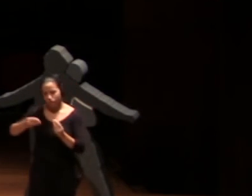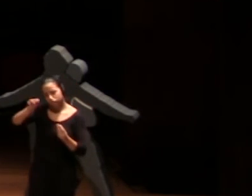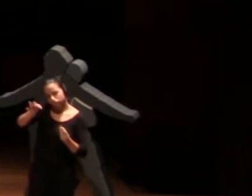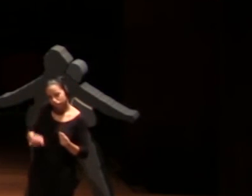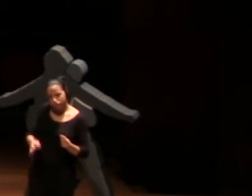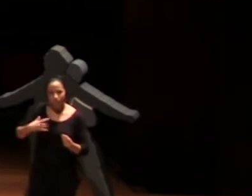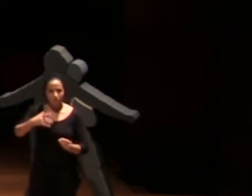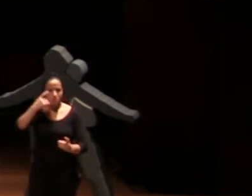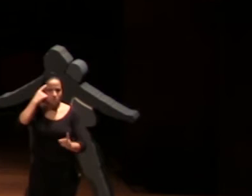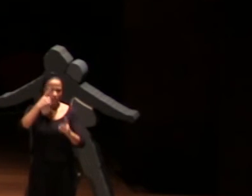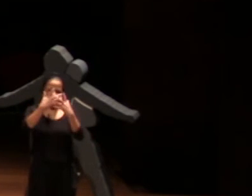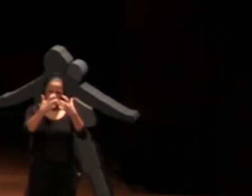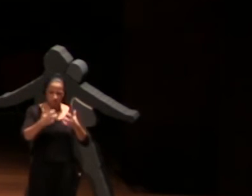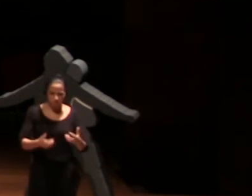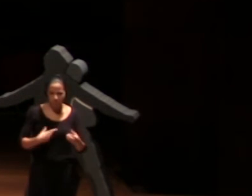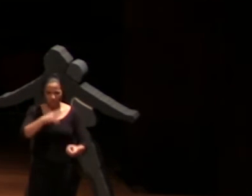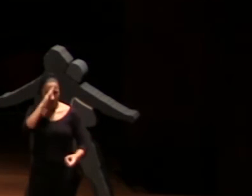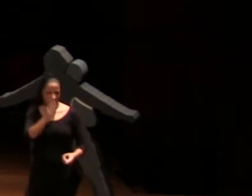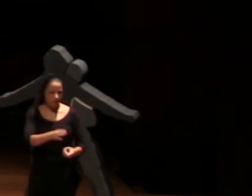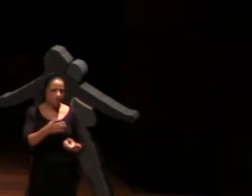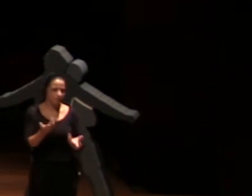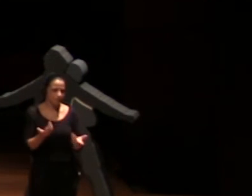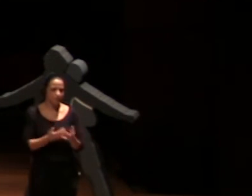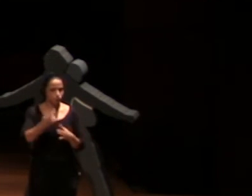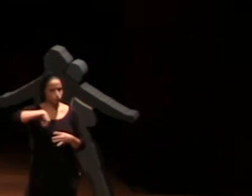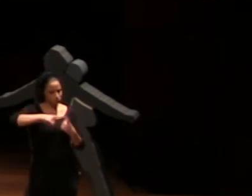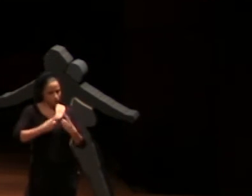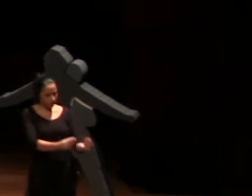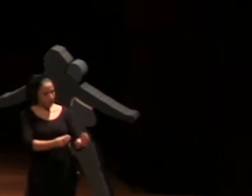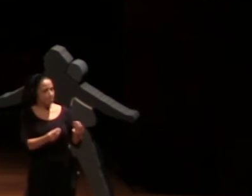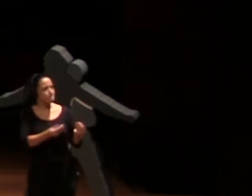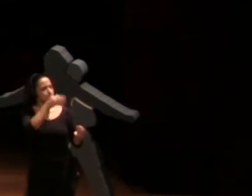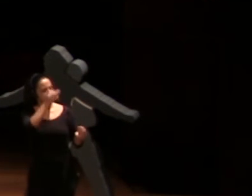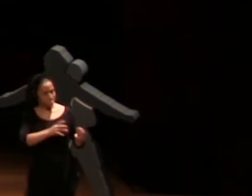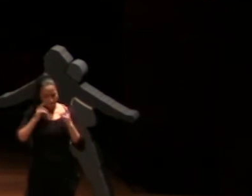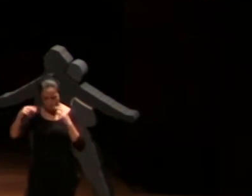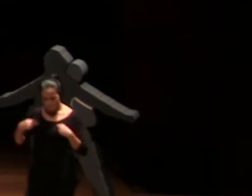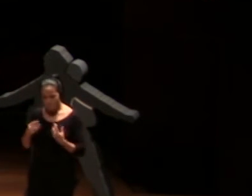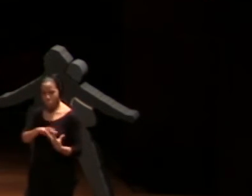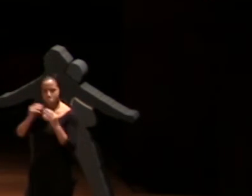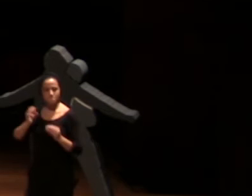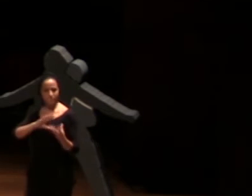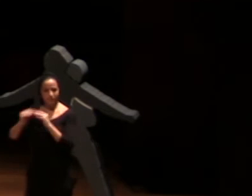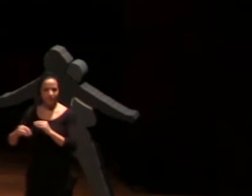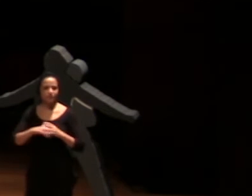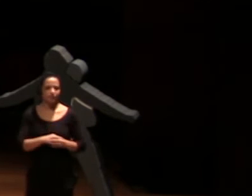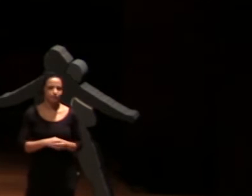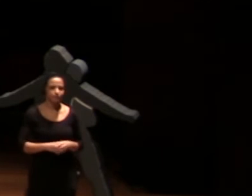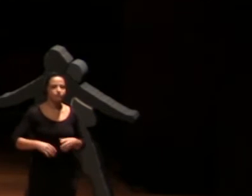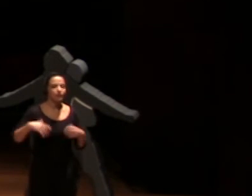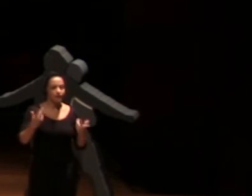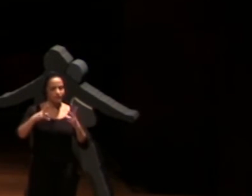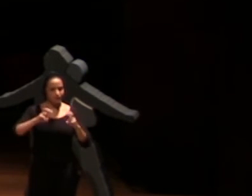gran instrucción más allá de ir muy al grano de lo que necesitamos. Bien, ¿cómo converge todo este mundo del